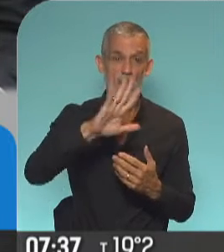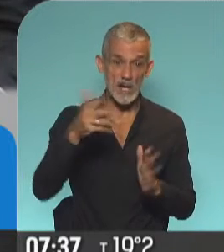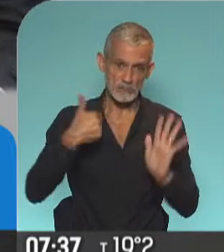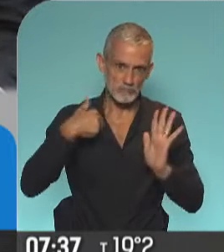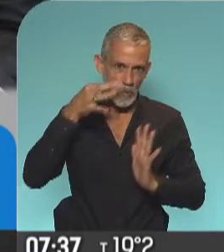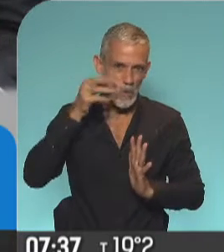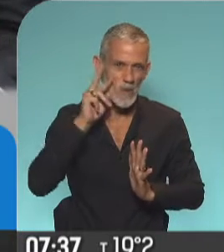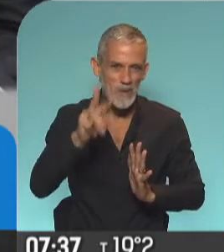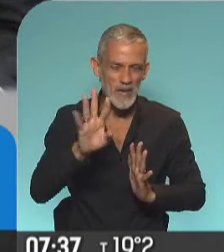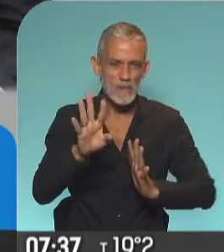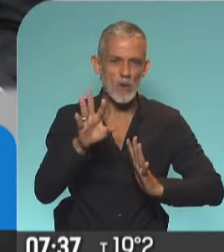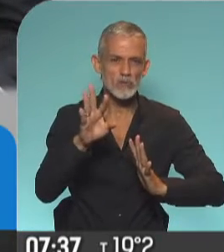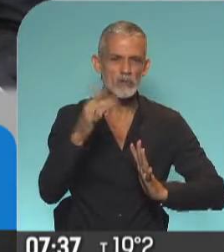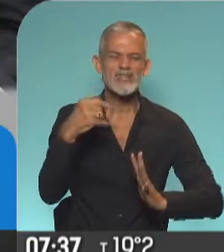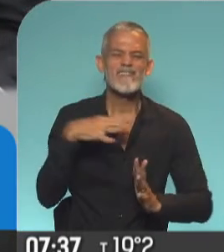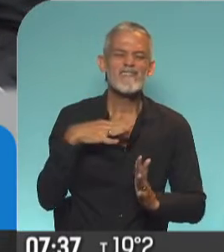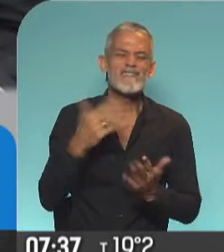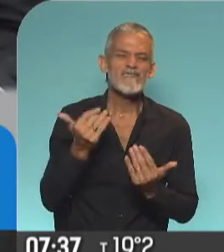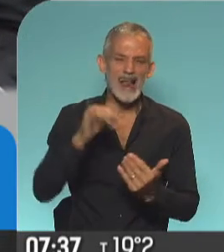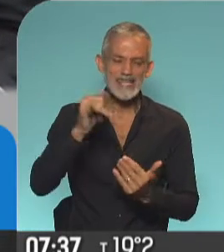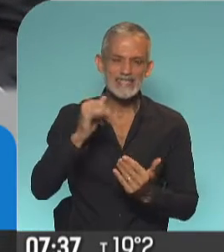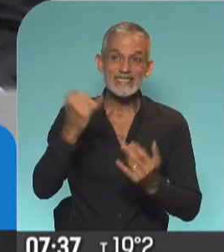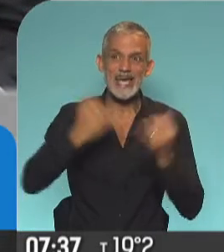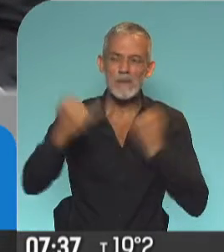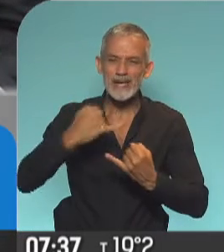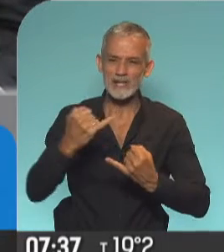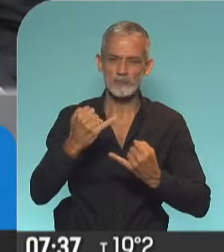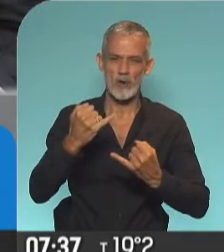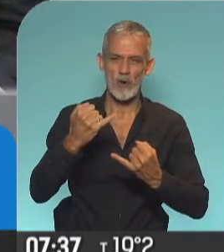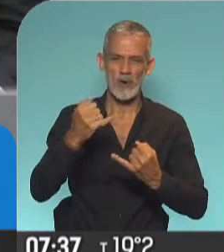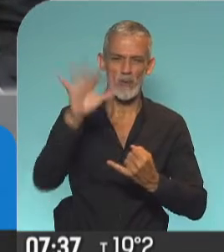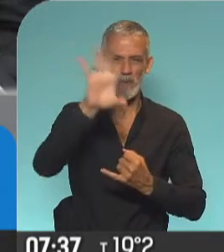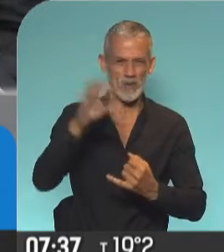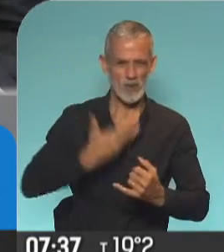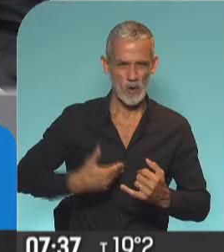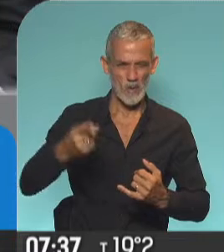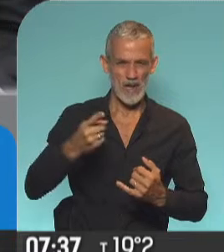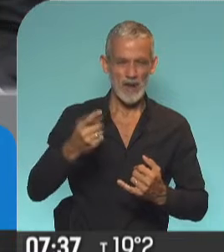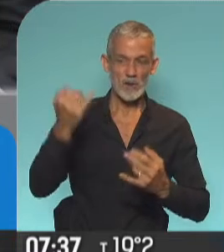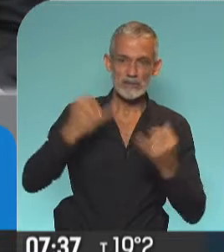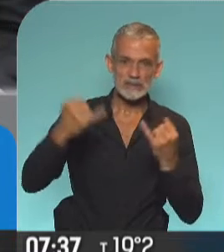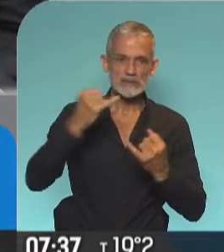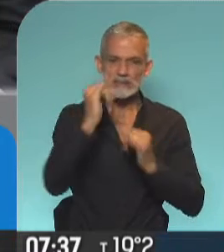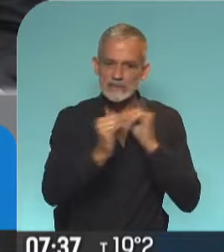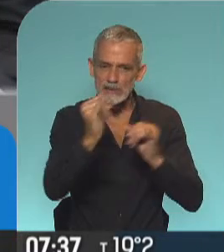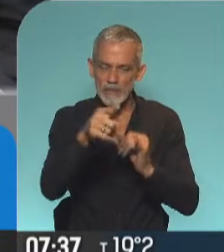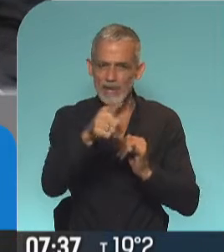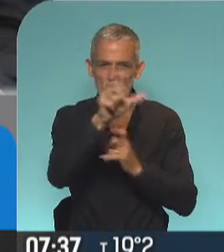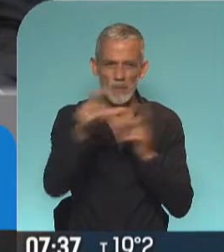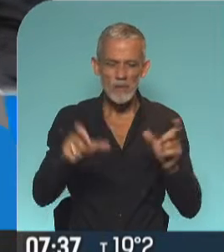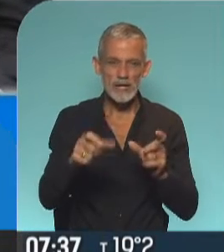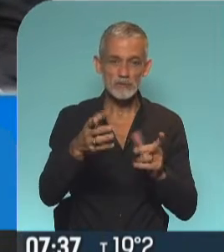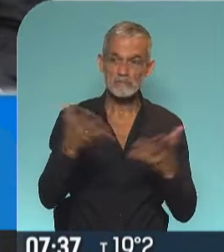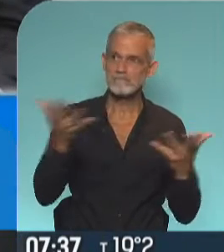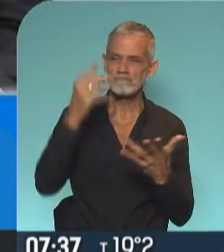nosotros notamos es que tal vez faltó un poco de explicación de la provincia a cada uno de las personas que estaban alojadas ahí. Eso